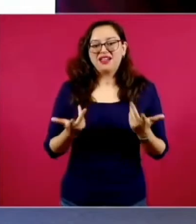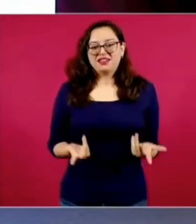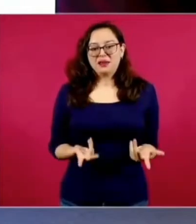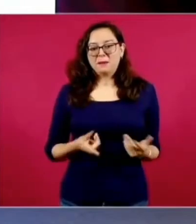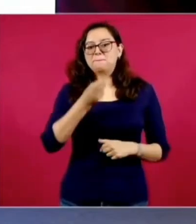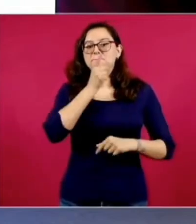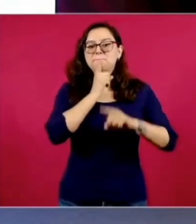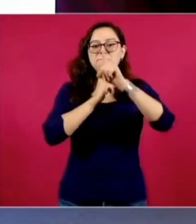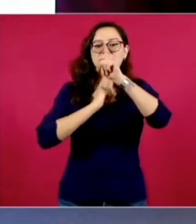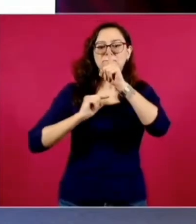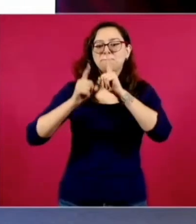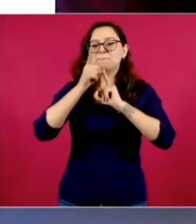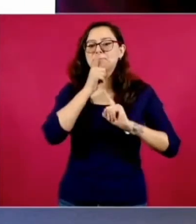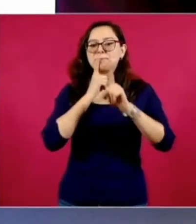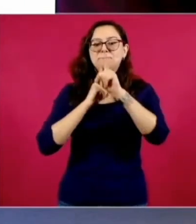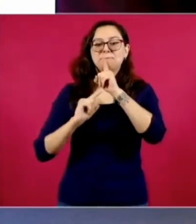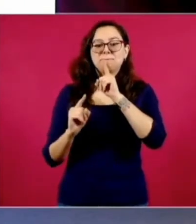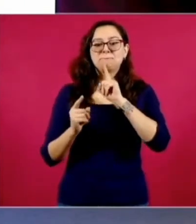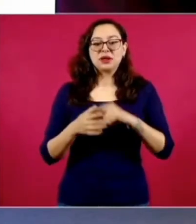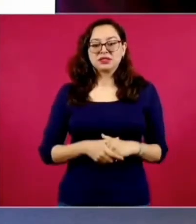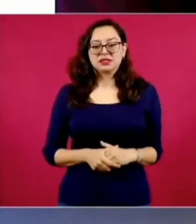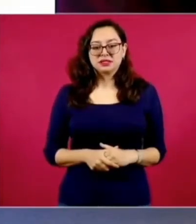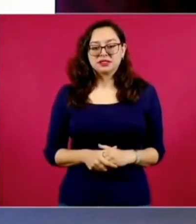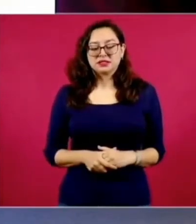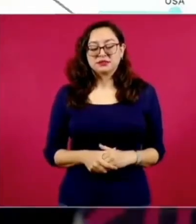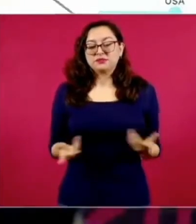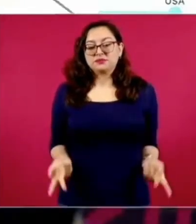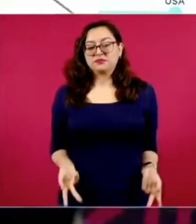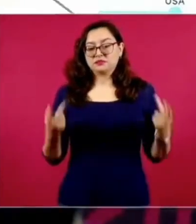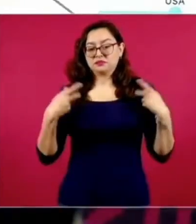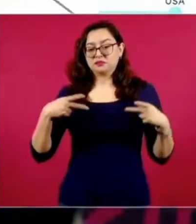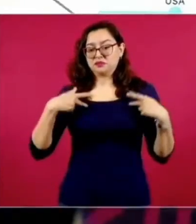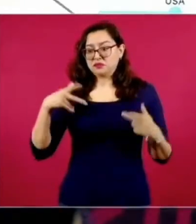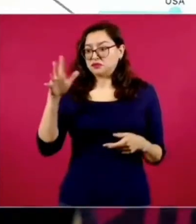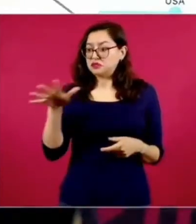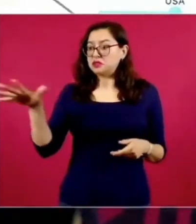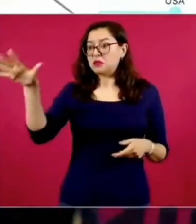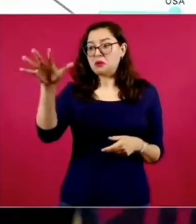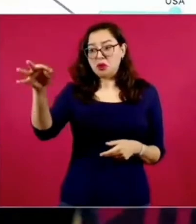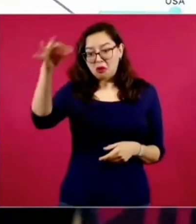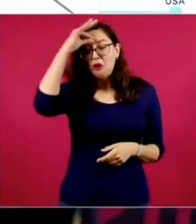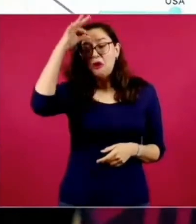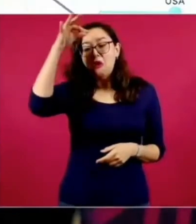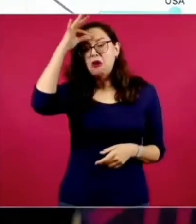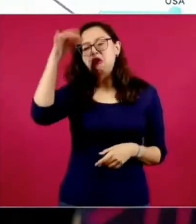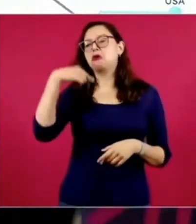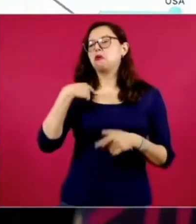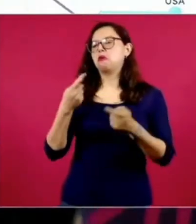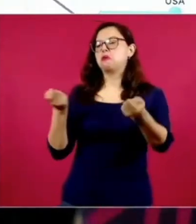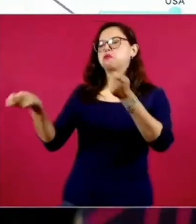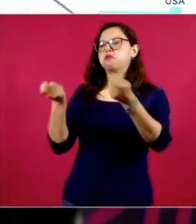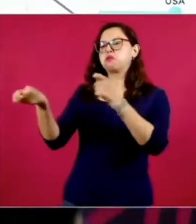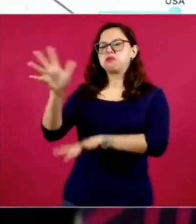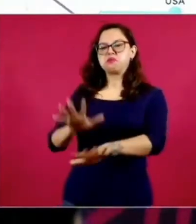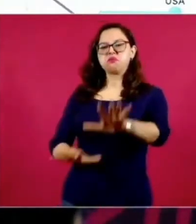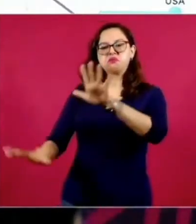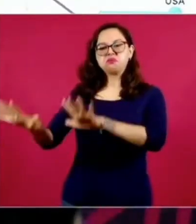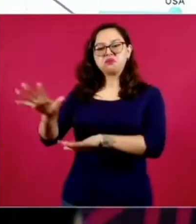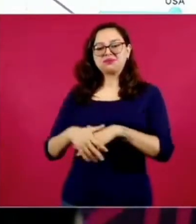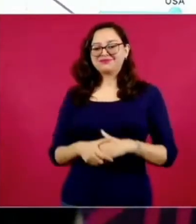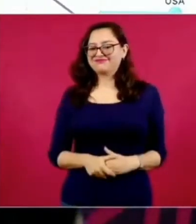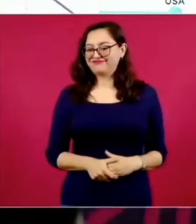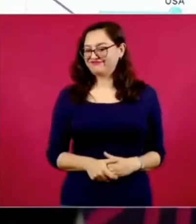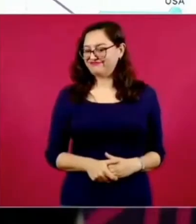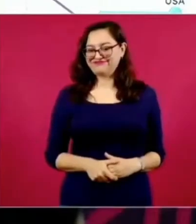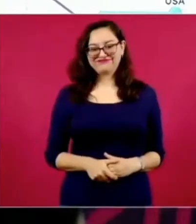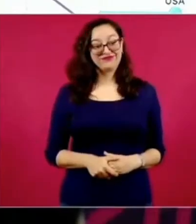verdad y piensan que el pueblo es tonto. Y como lo hemos dicho